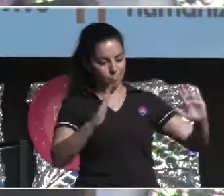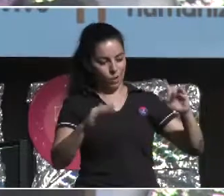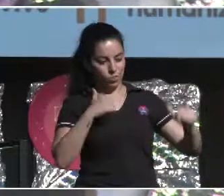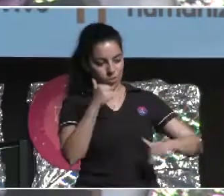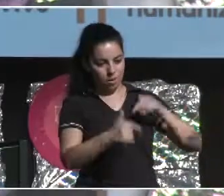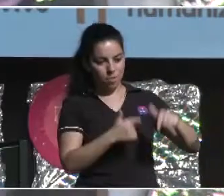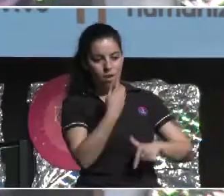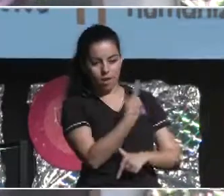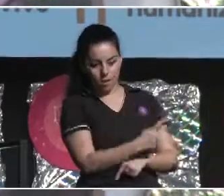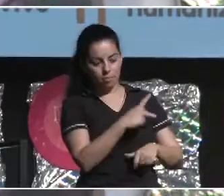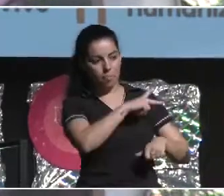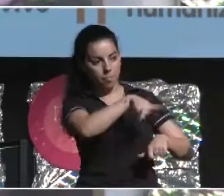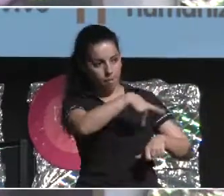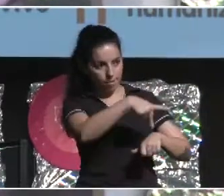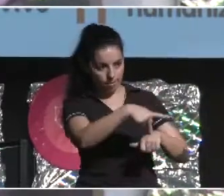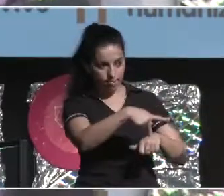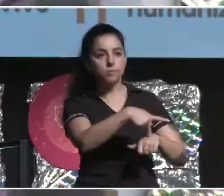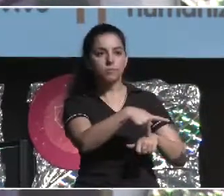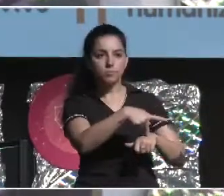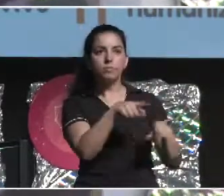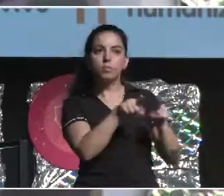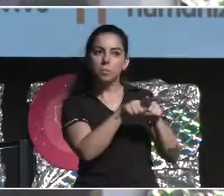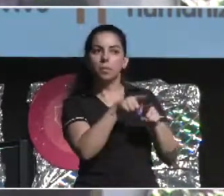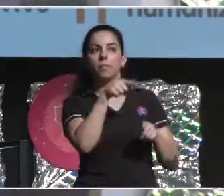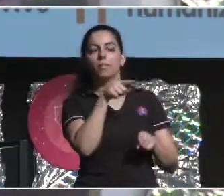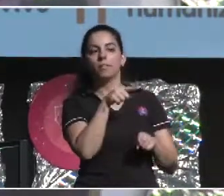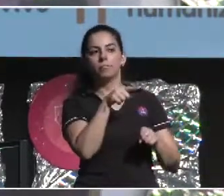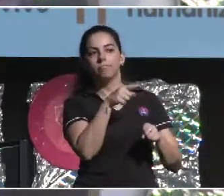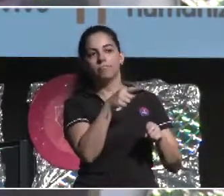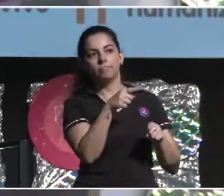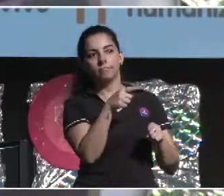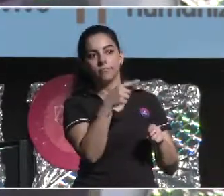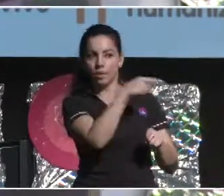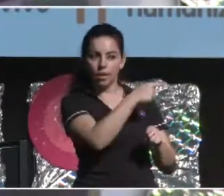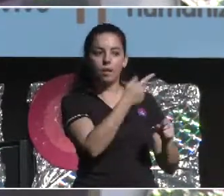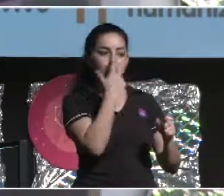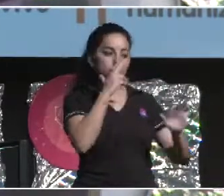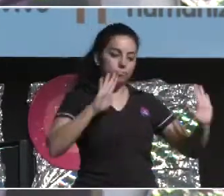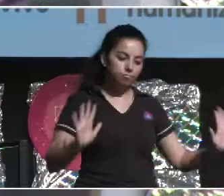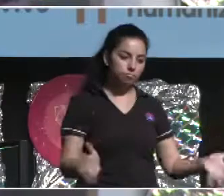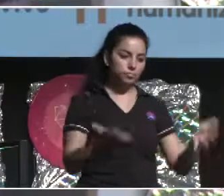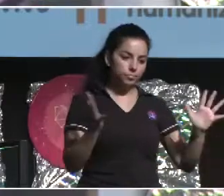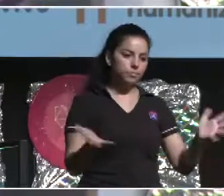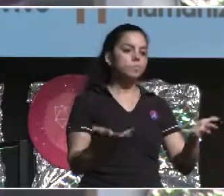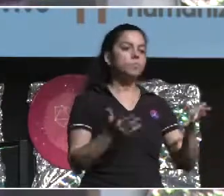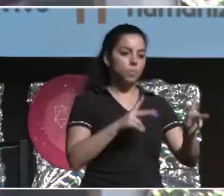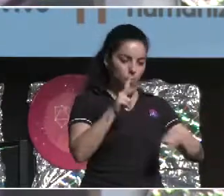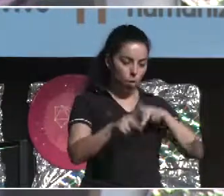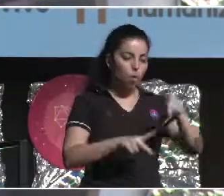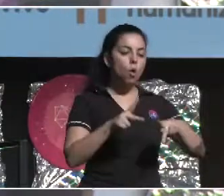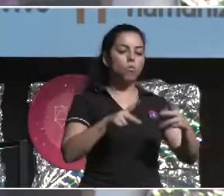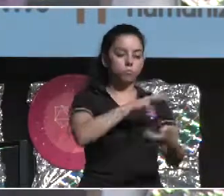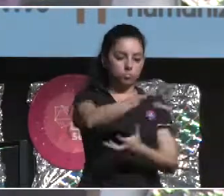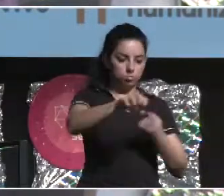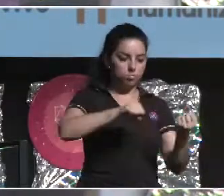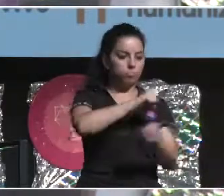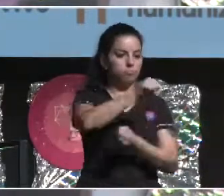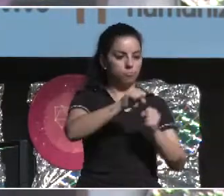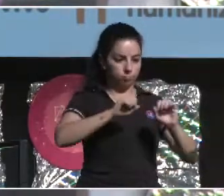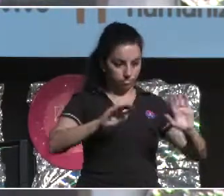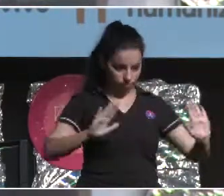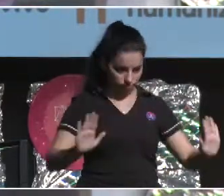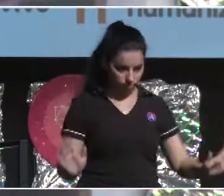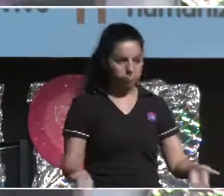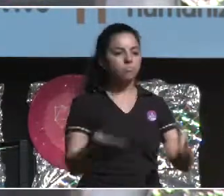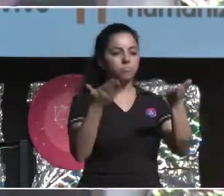el sector privado también de una manera está aportando al desarrollo sostenible. Entonces, un poco aquí voy a terminar. Lo último que quiero